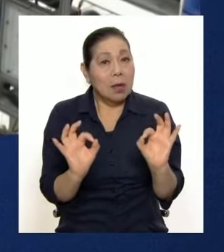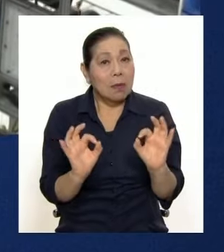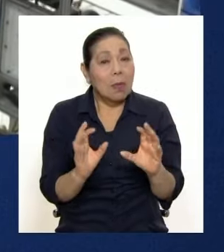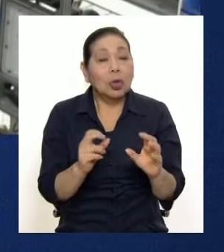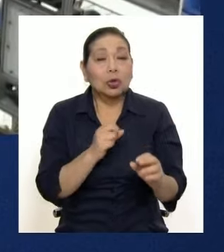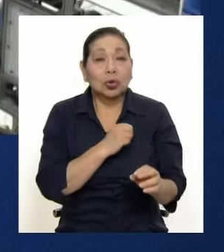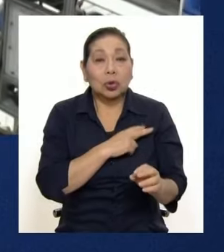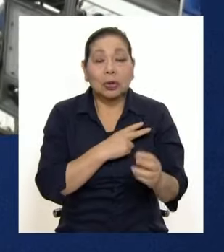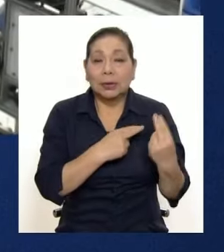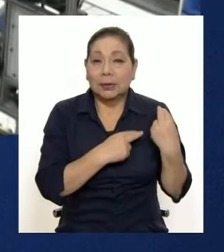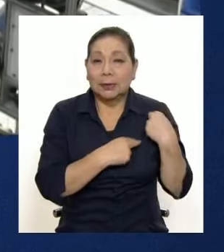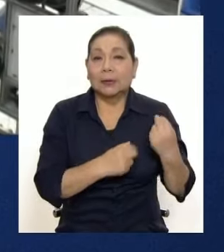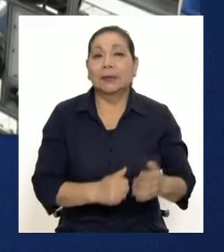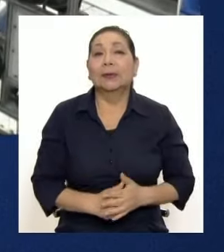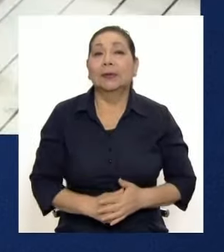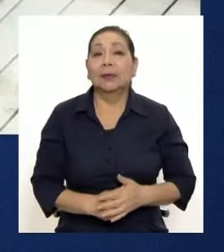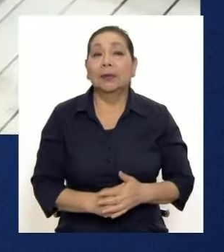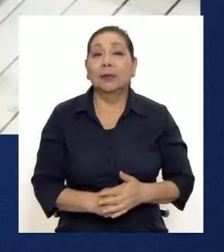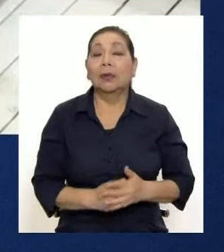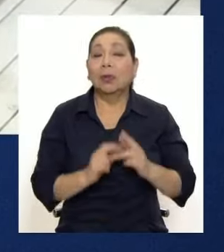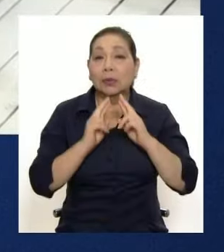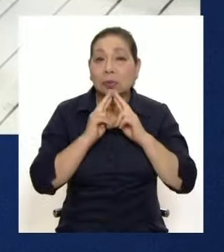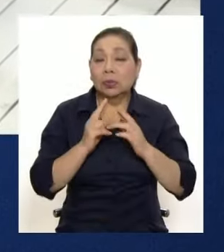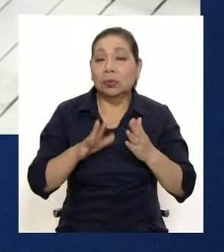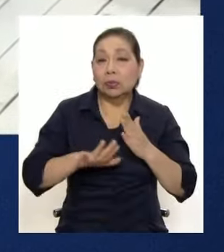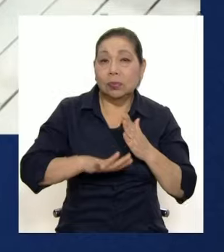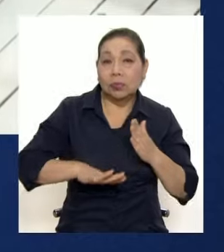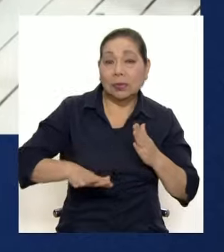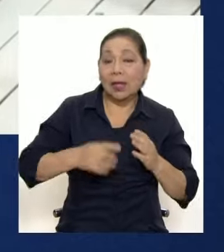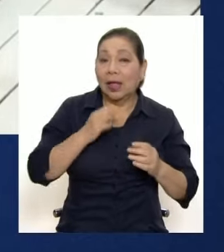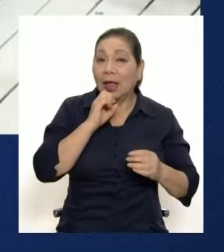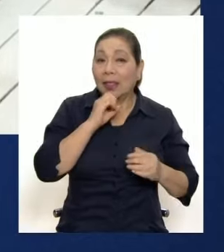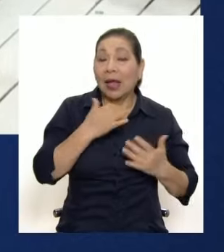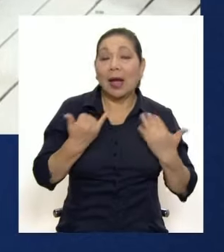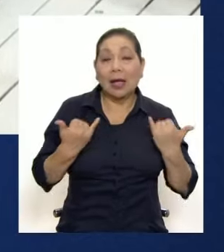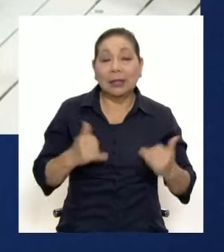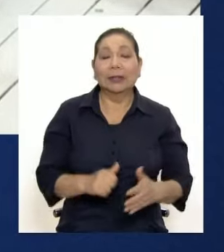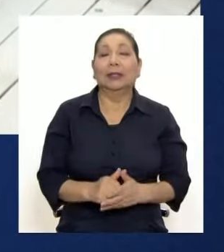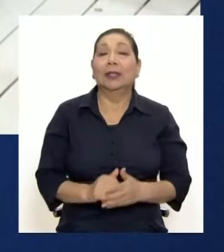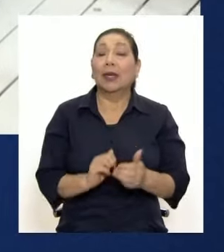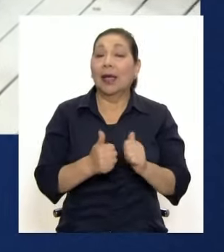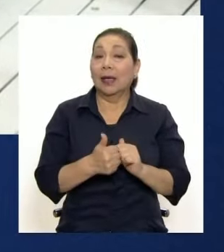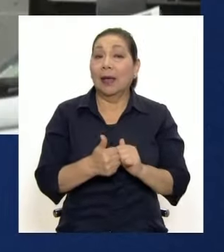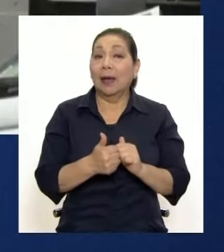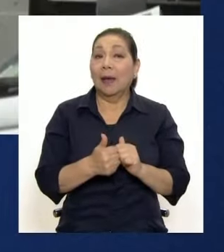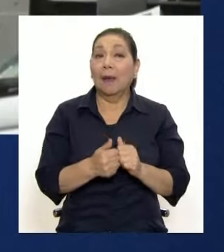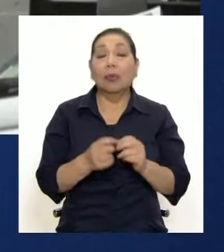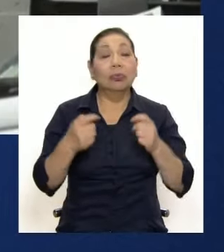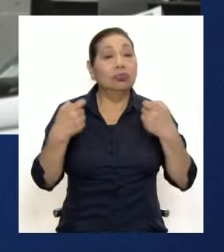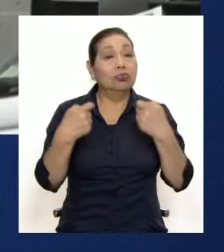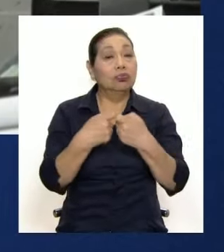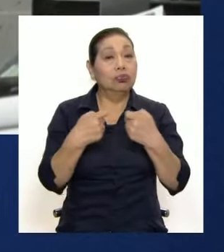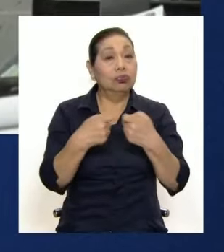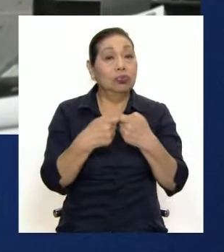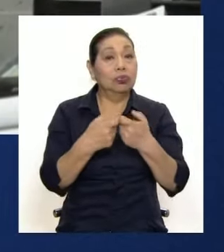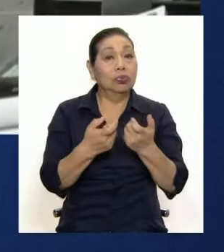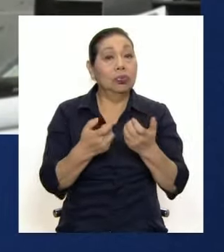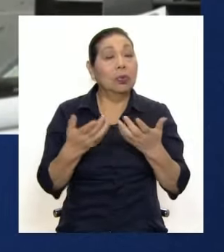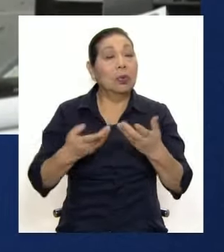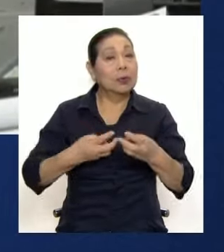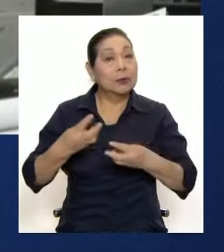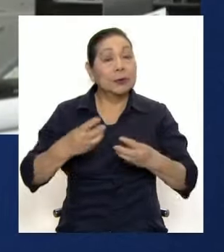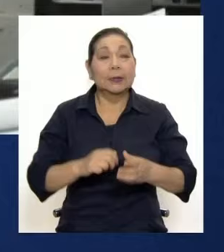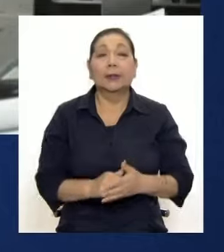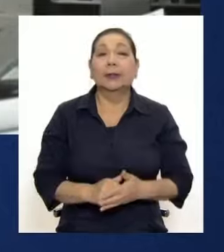socialmente responsable de ahí el resultado del parque eólico que mencioné de ahí el cambio de la matriz energética en términos de